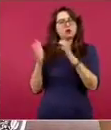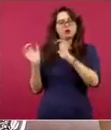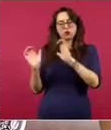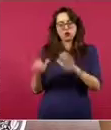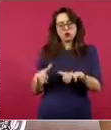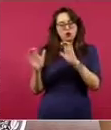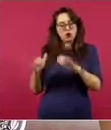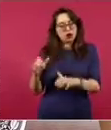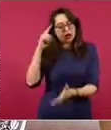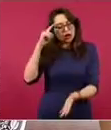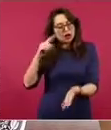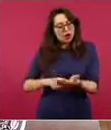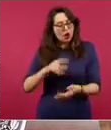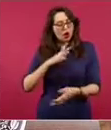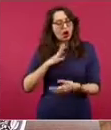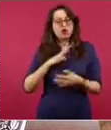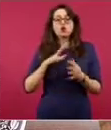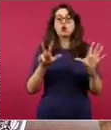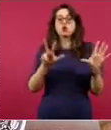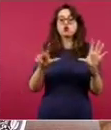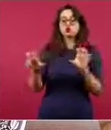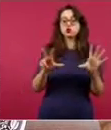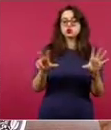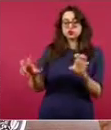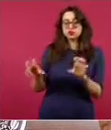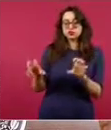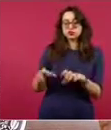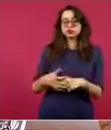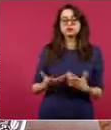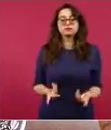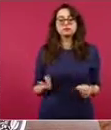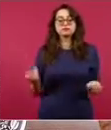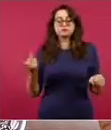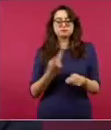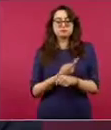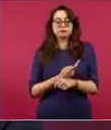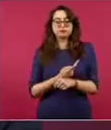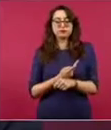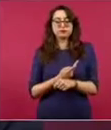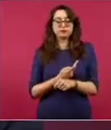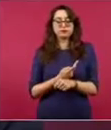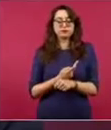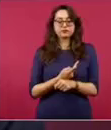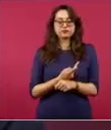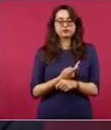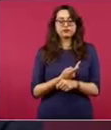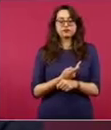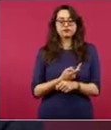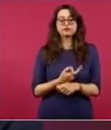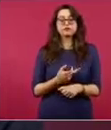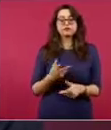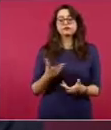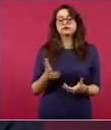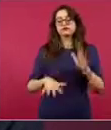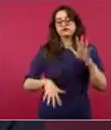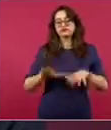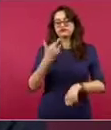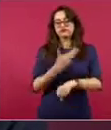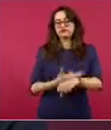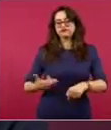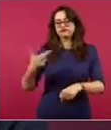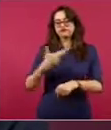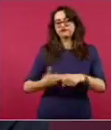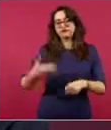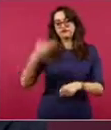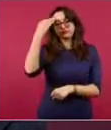de 800 periodistas registrados. En muchos casos el aseguramiento se había tardado por la falta